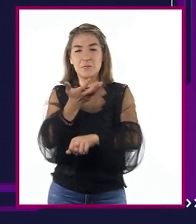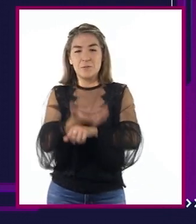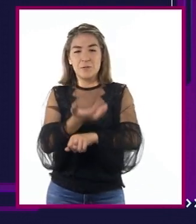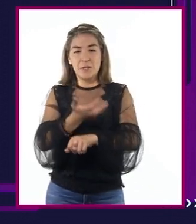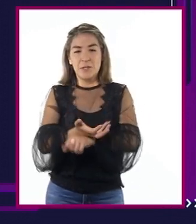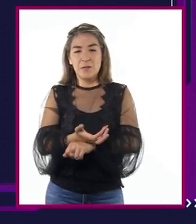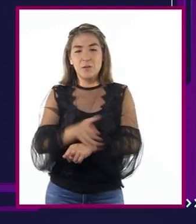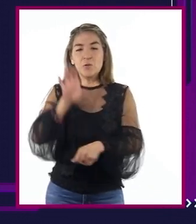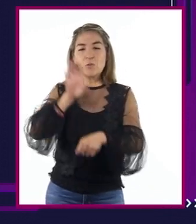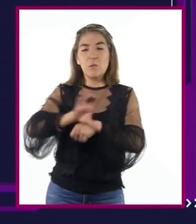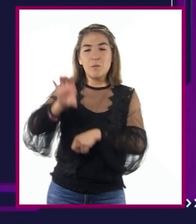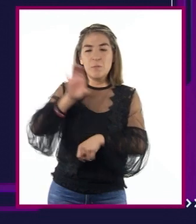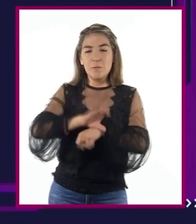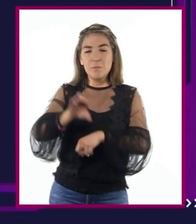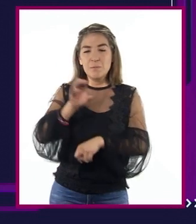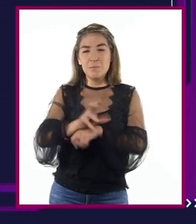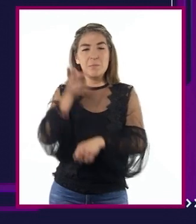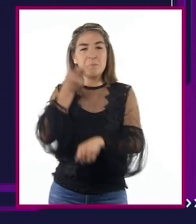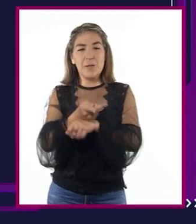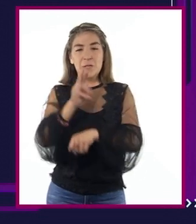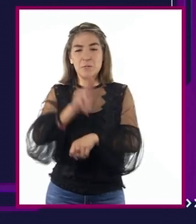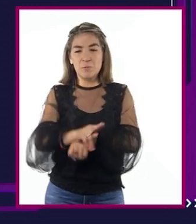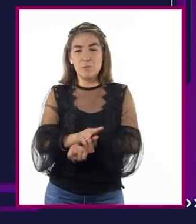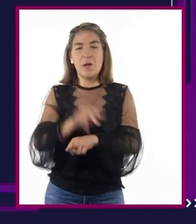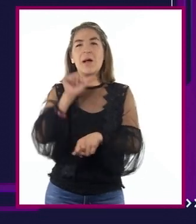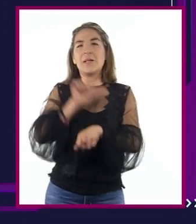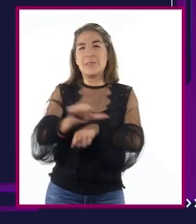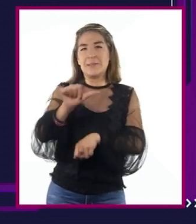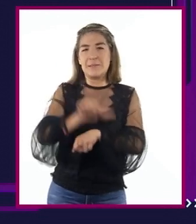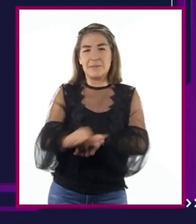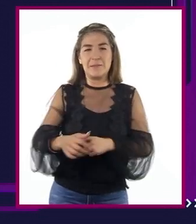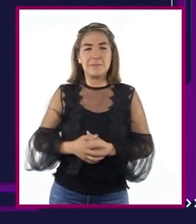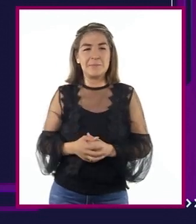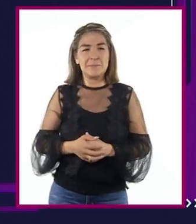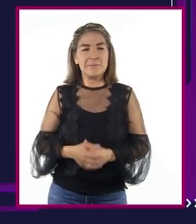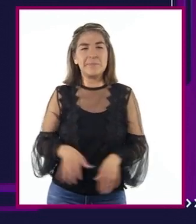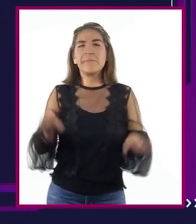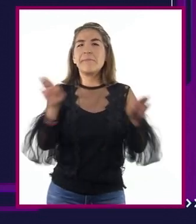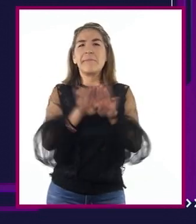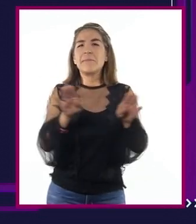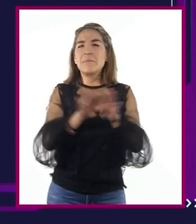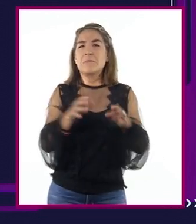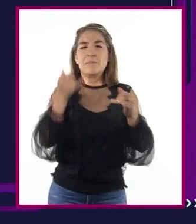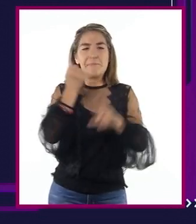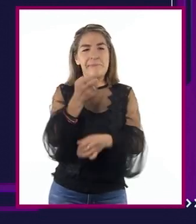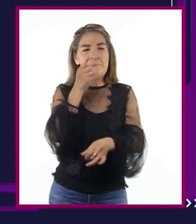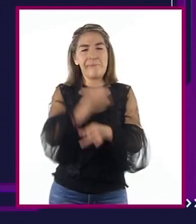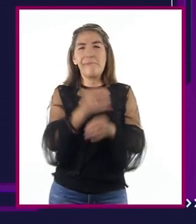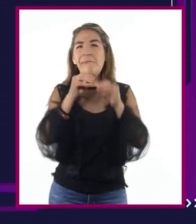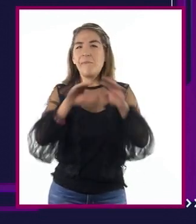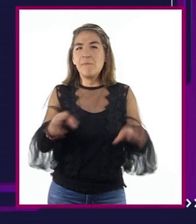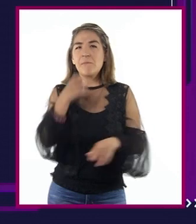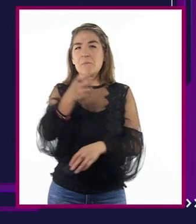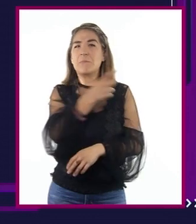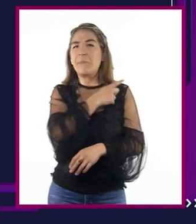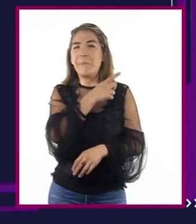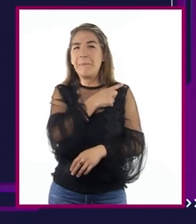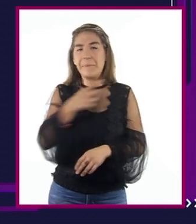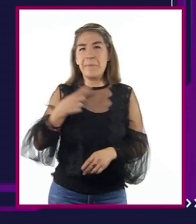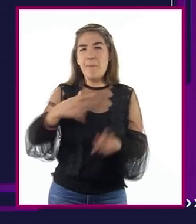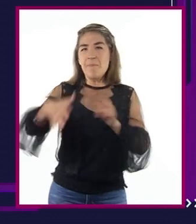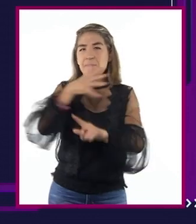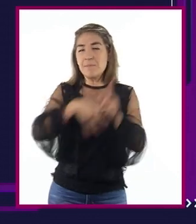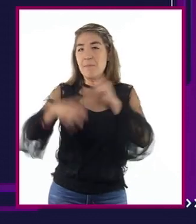Unidos, Colombia, Perú y Argentina. ¿Cómo se expresa la deuda pública de esos